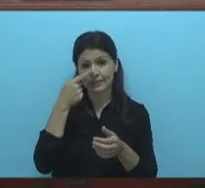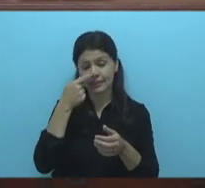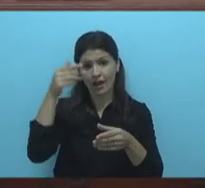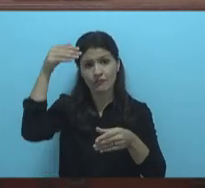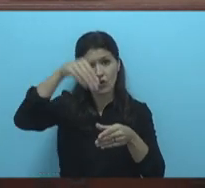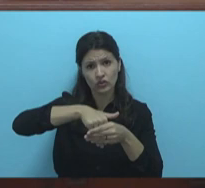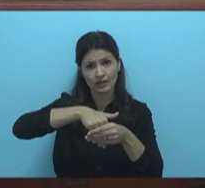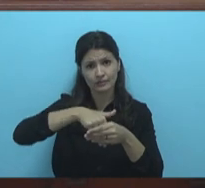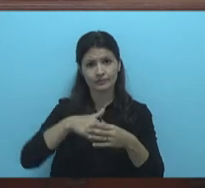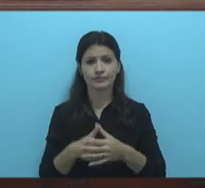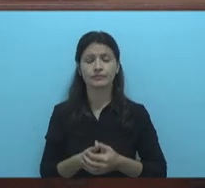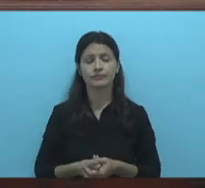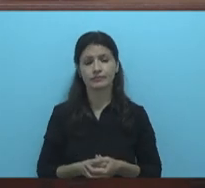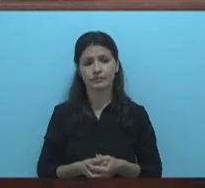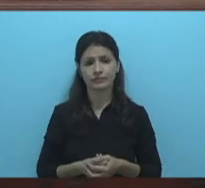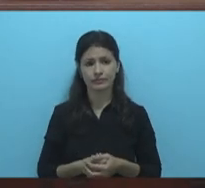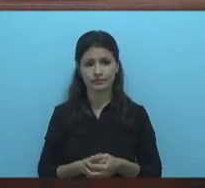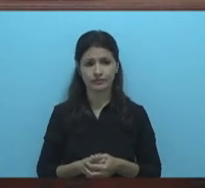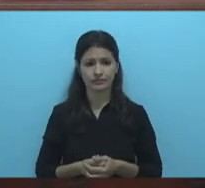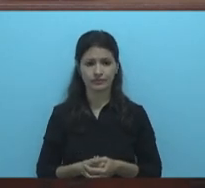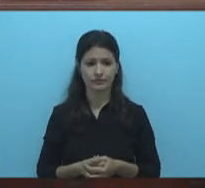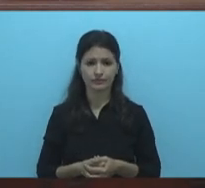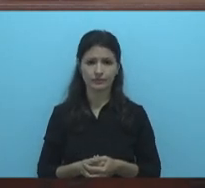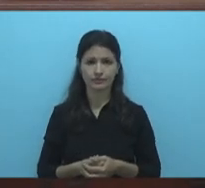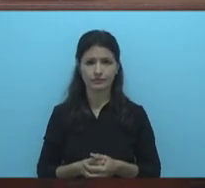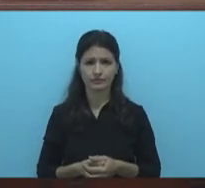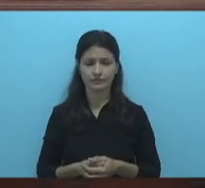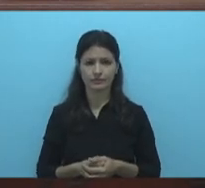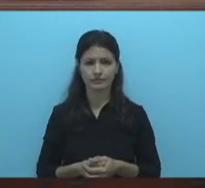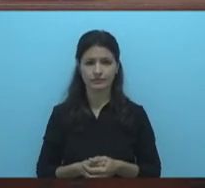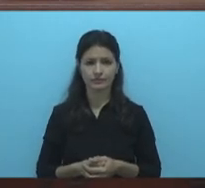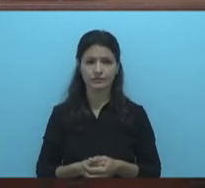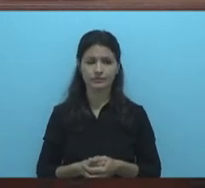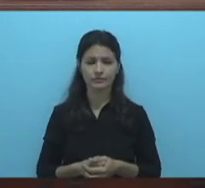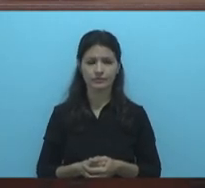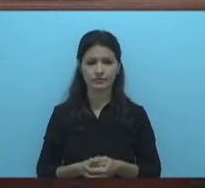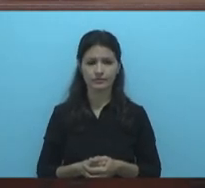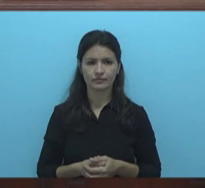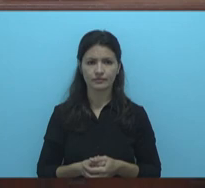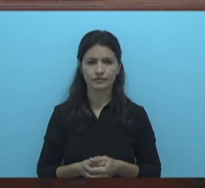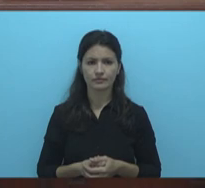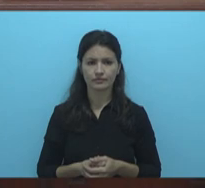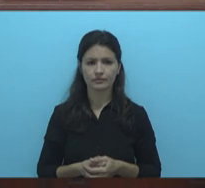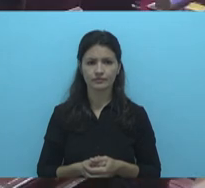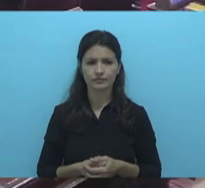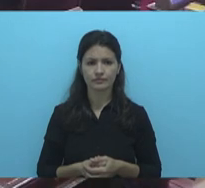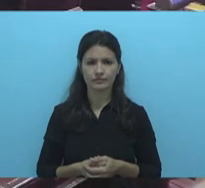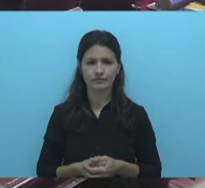a poner a consideración ahora las declaraciones de interés leídas por secretaría. A